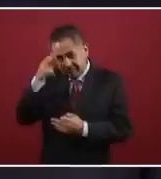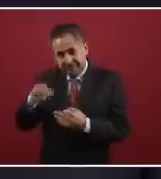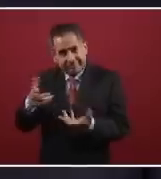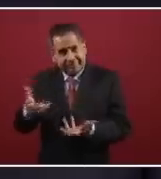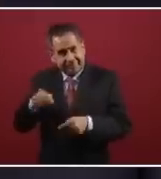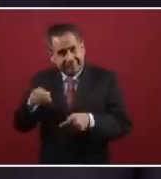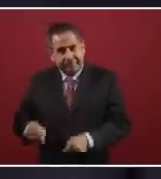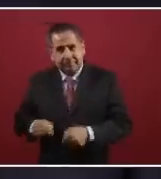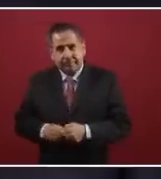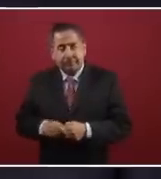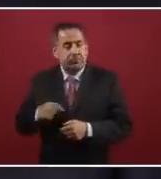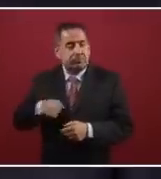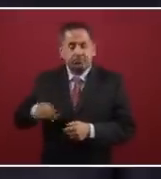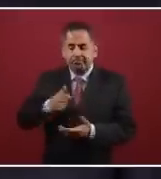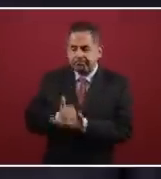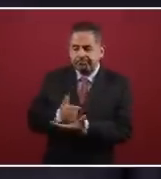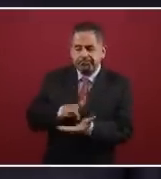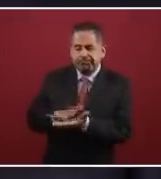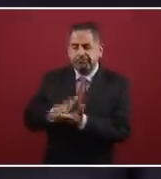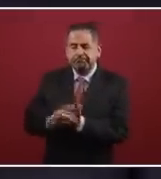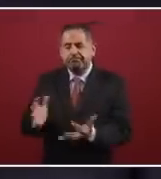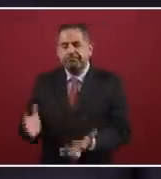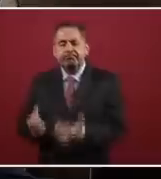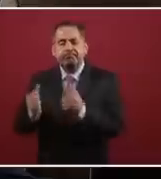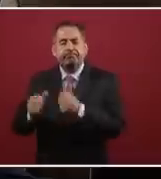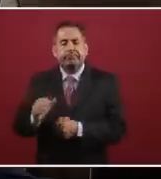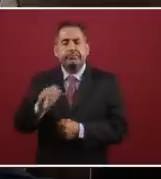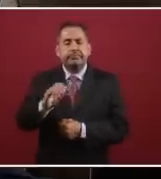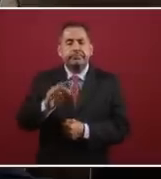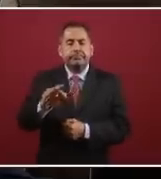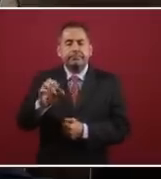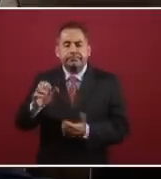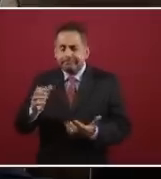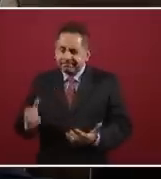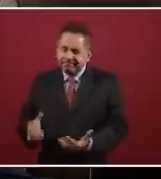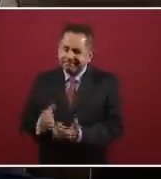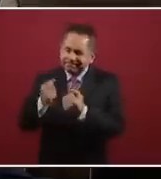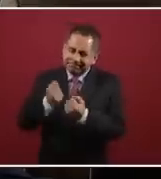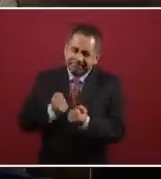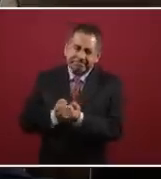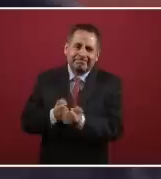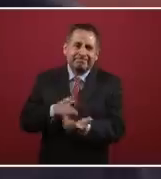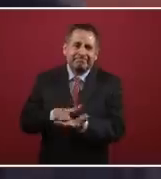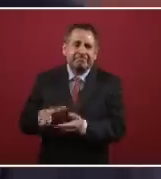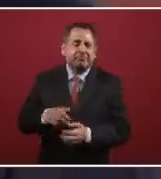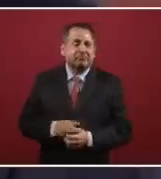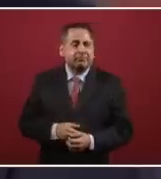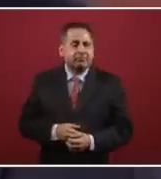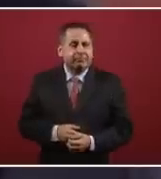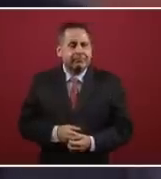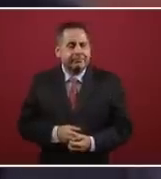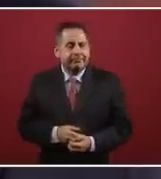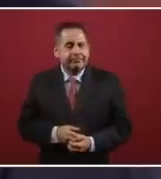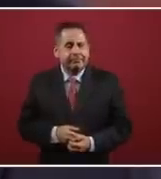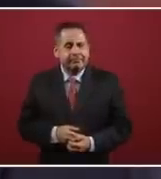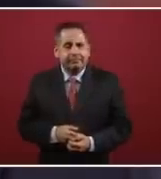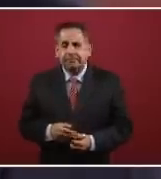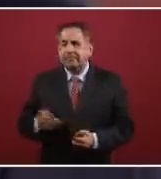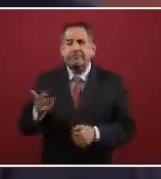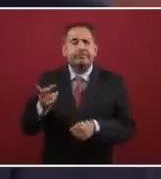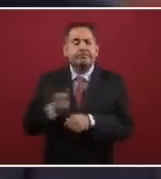que estamos rescatando. ¿Qué pasa si